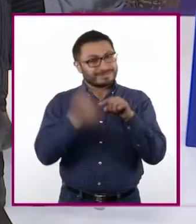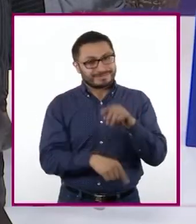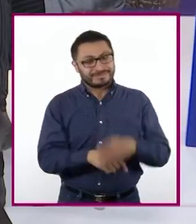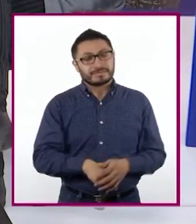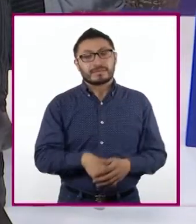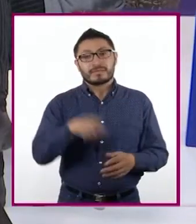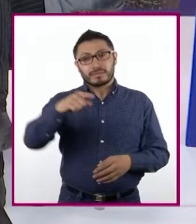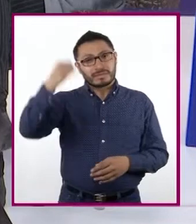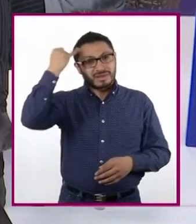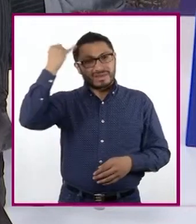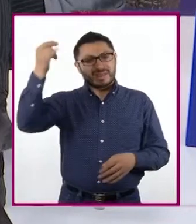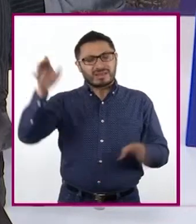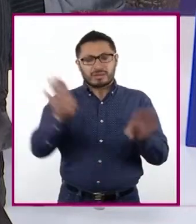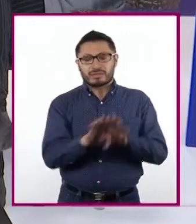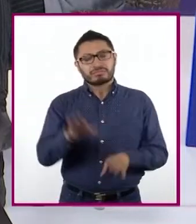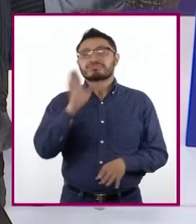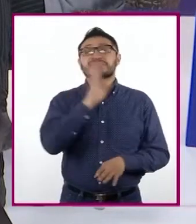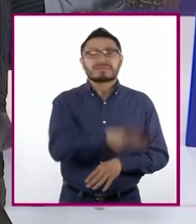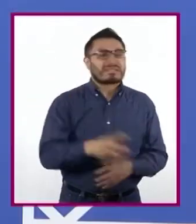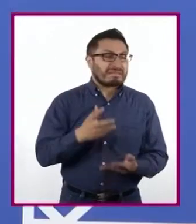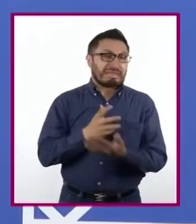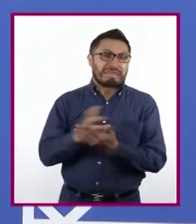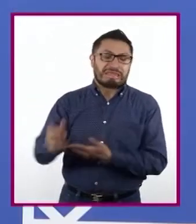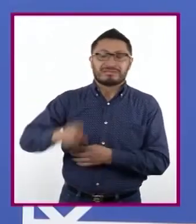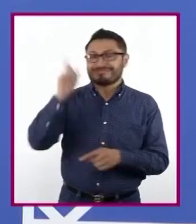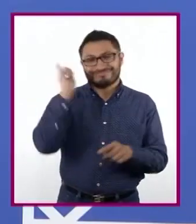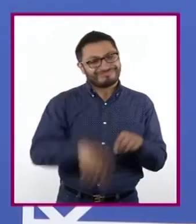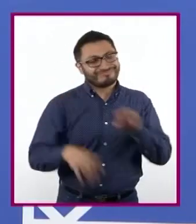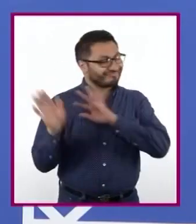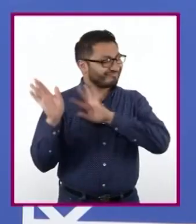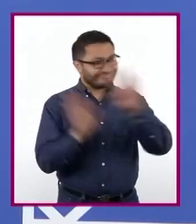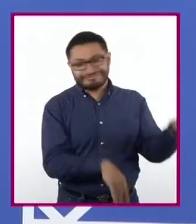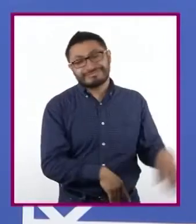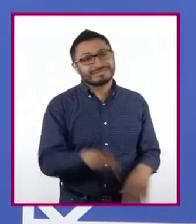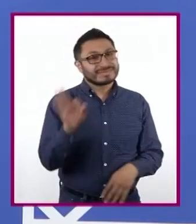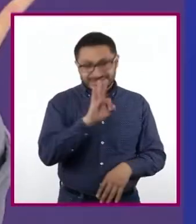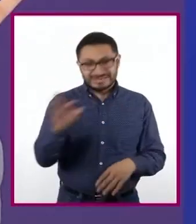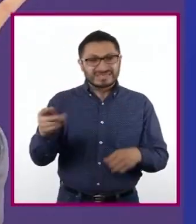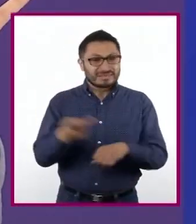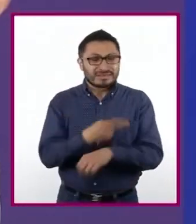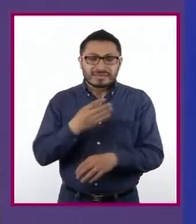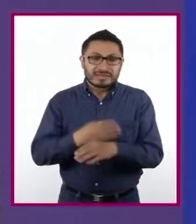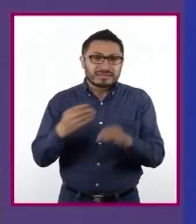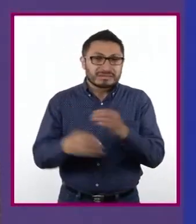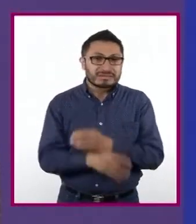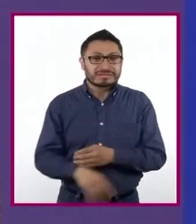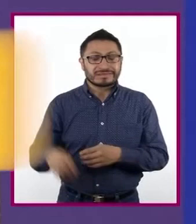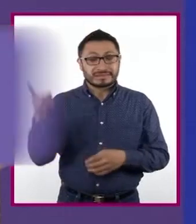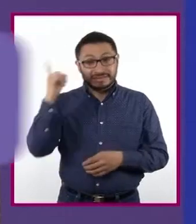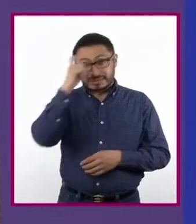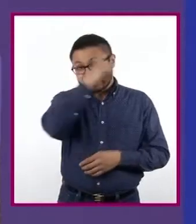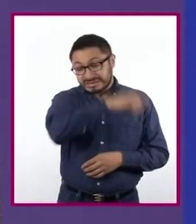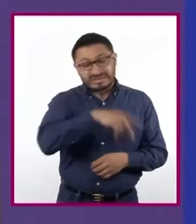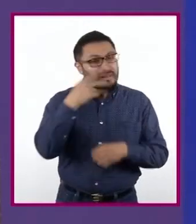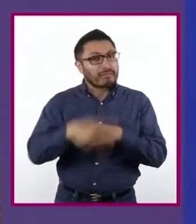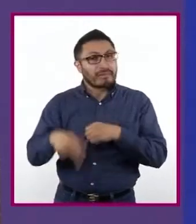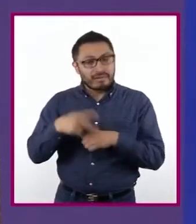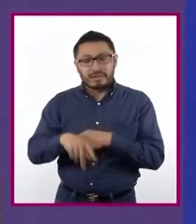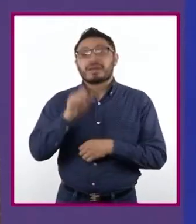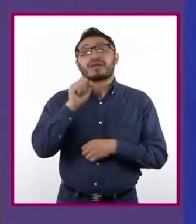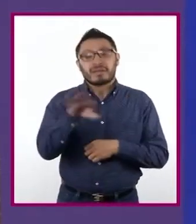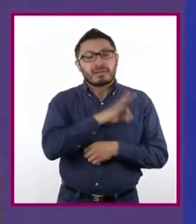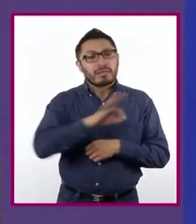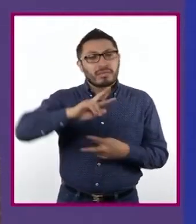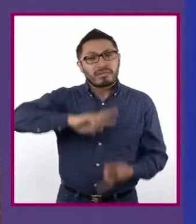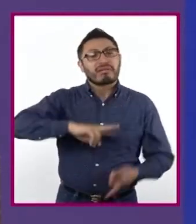Eviten los pensamientos irracionales y exagerados. Si bien pudieran ocurrir situaciones desastrosas, también es posible que ocurra lo